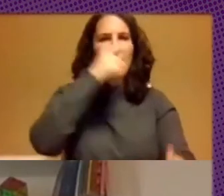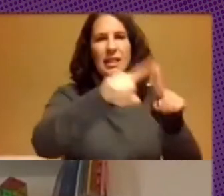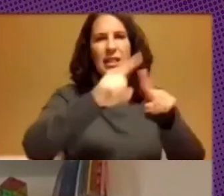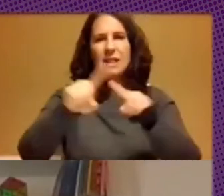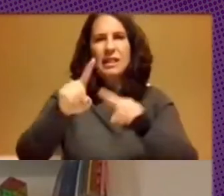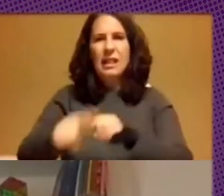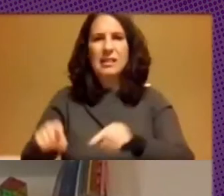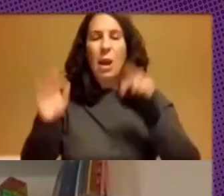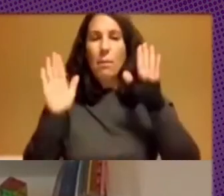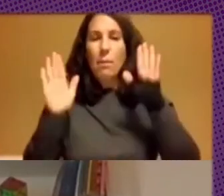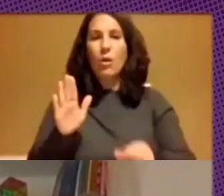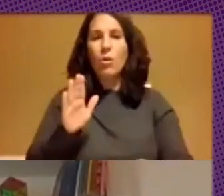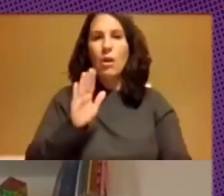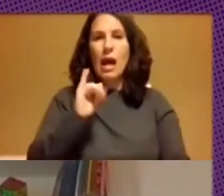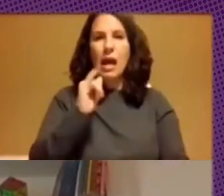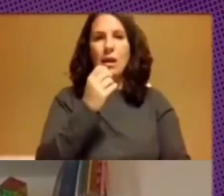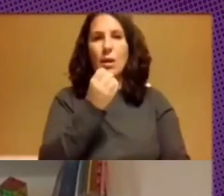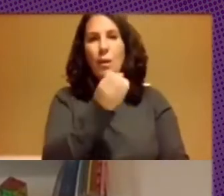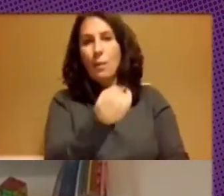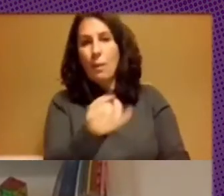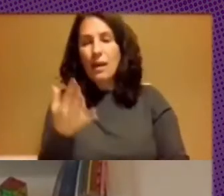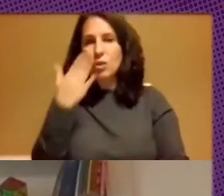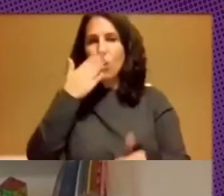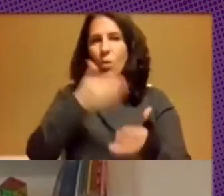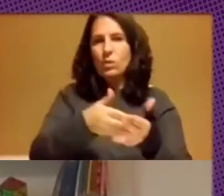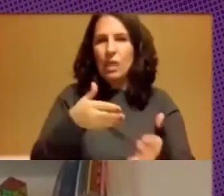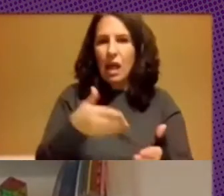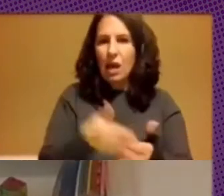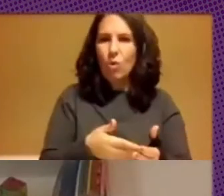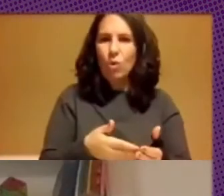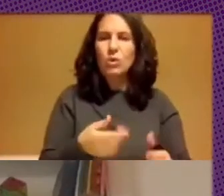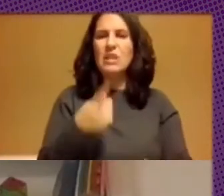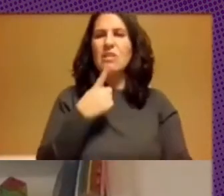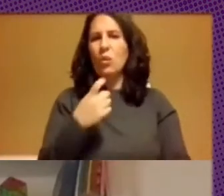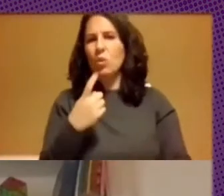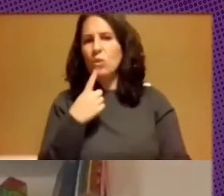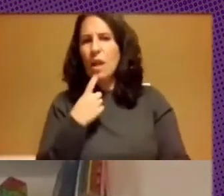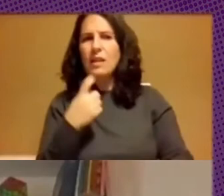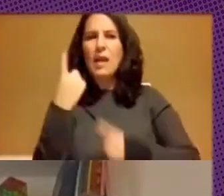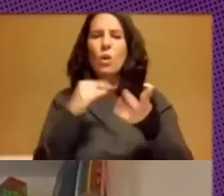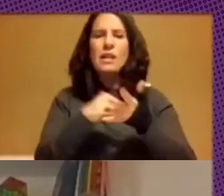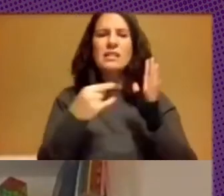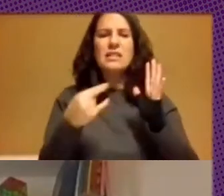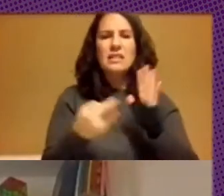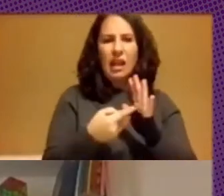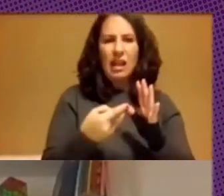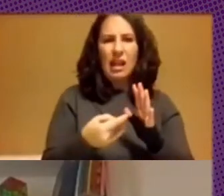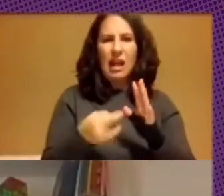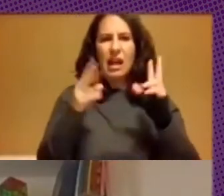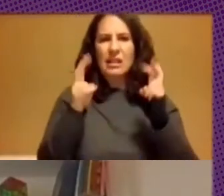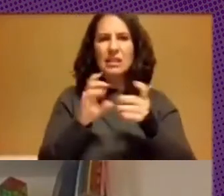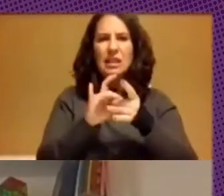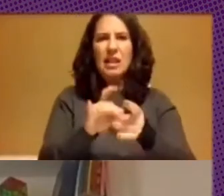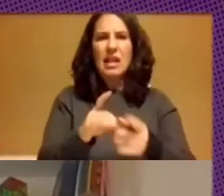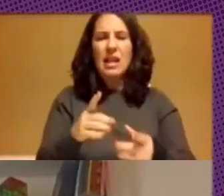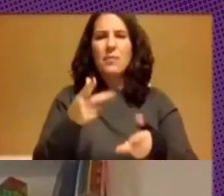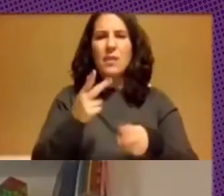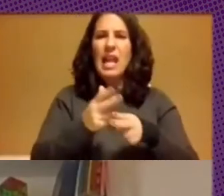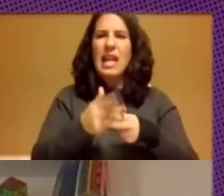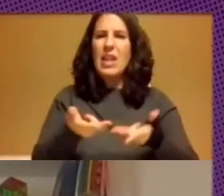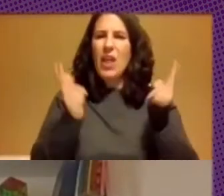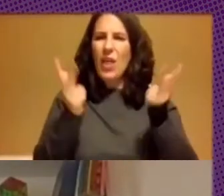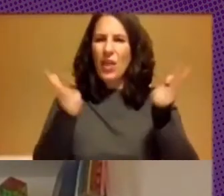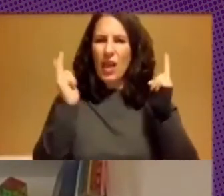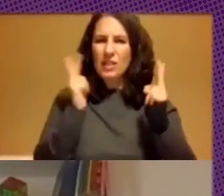hemos tenido varios obstáculos varias dificultades algunas técnicas en relación a las licencias de los